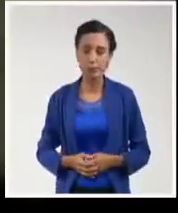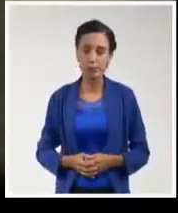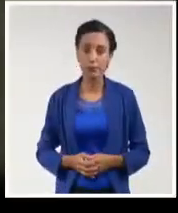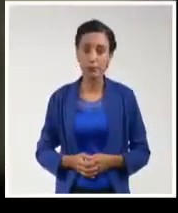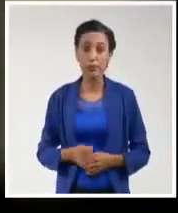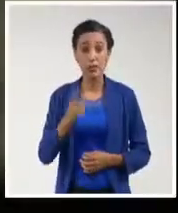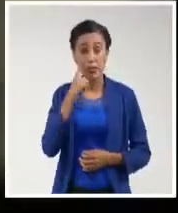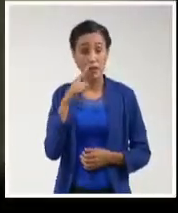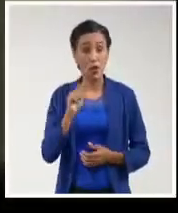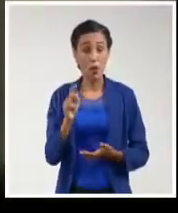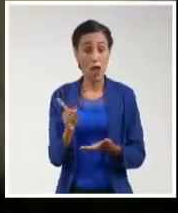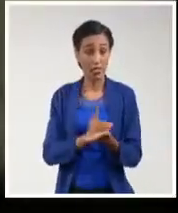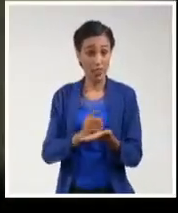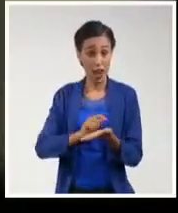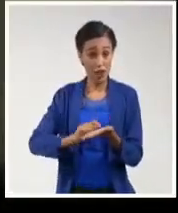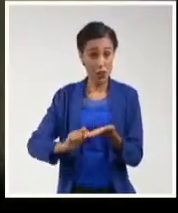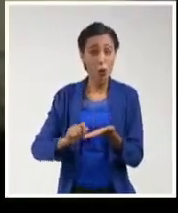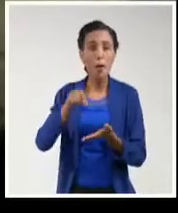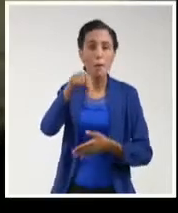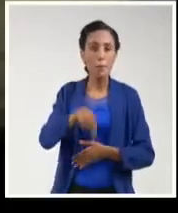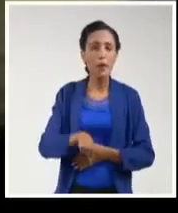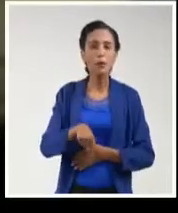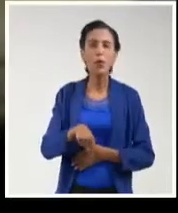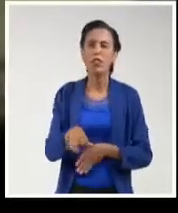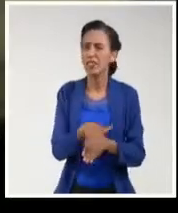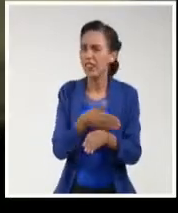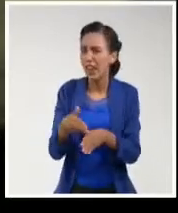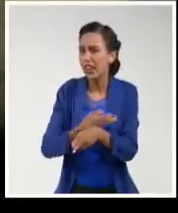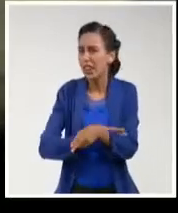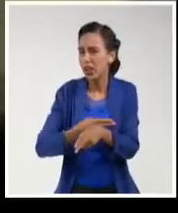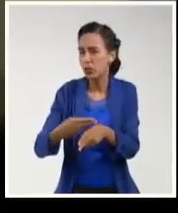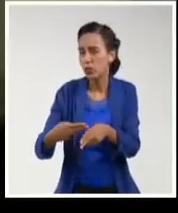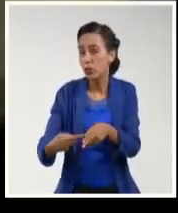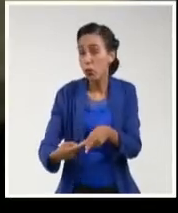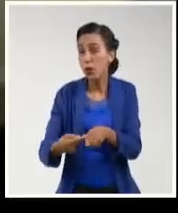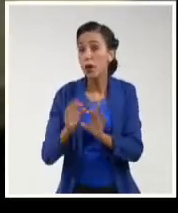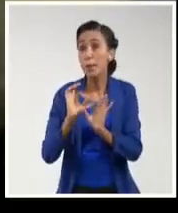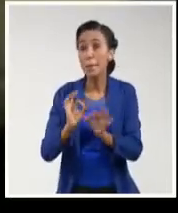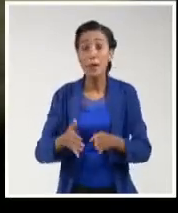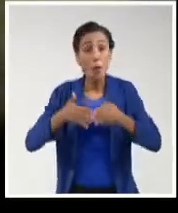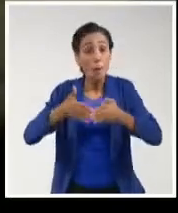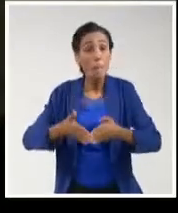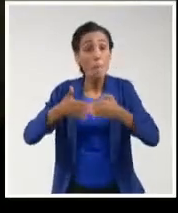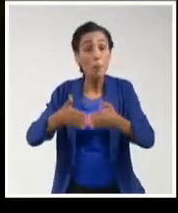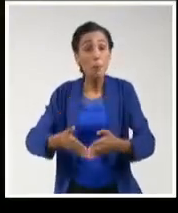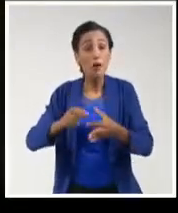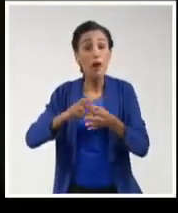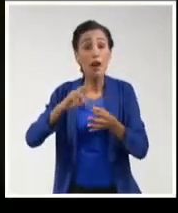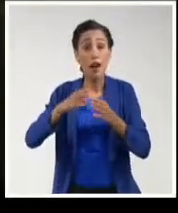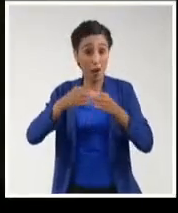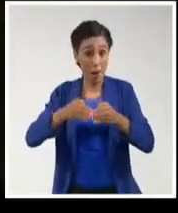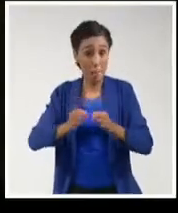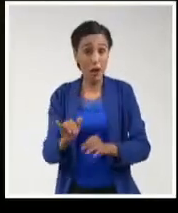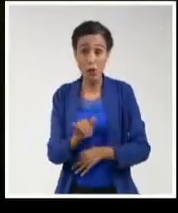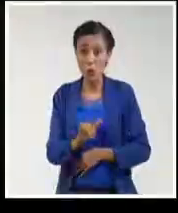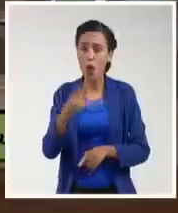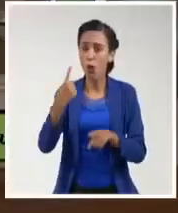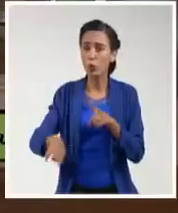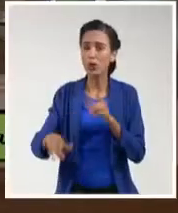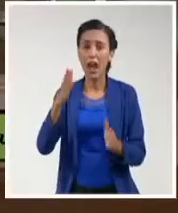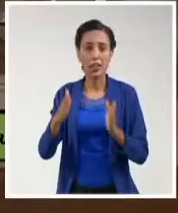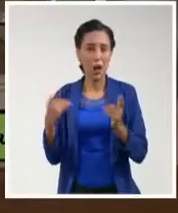de campaña, que contiene valiosos relatos sobre lo ocurrido desde la expedición del yate Granma y la etapa